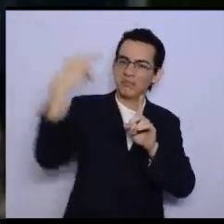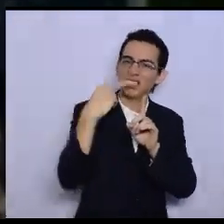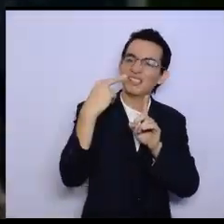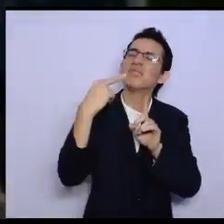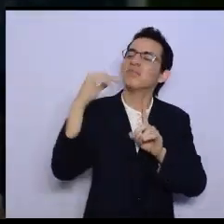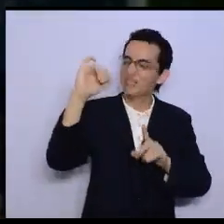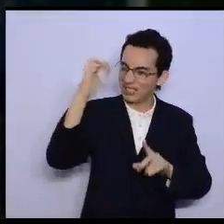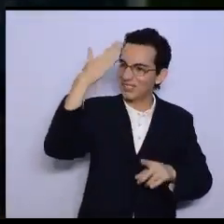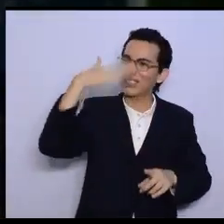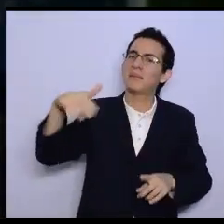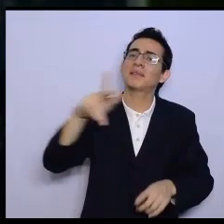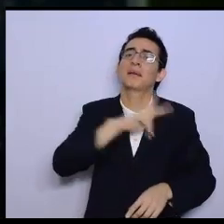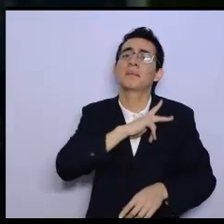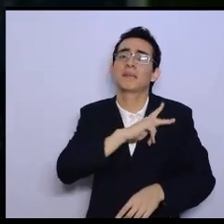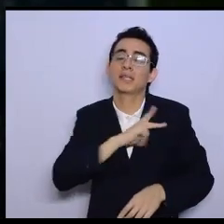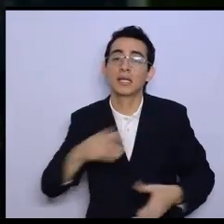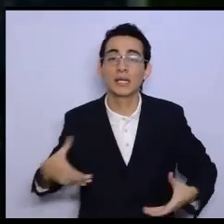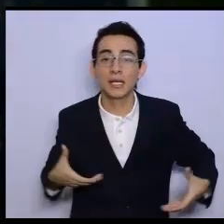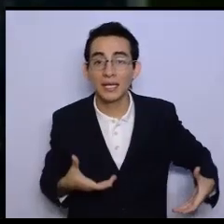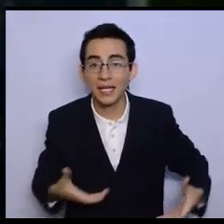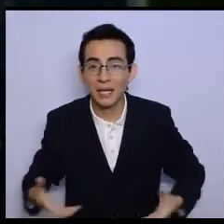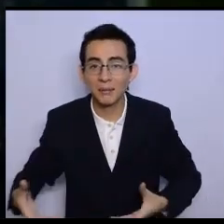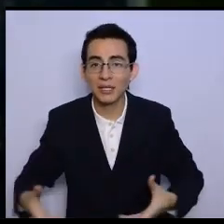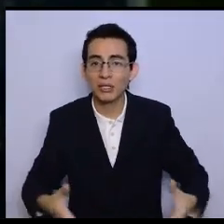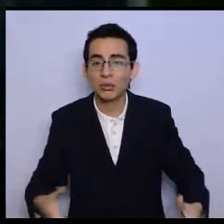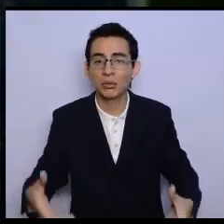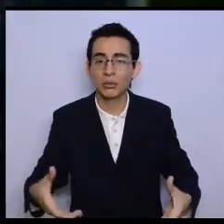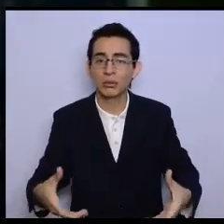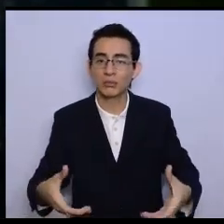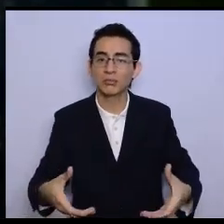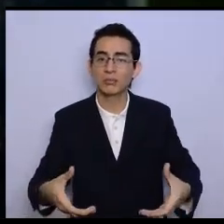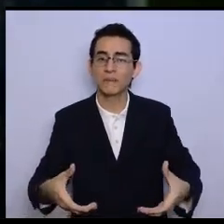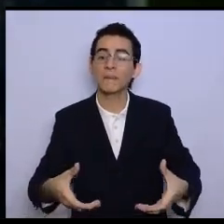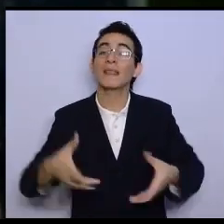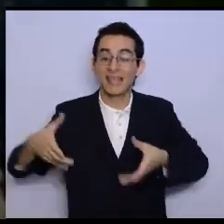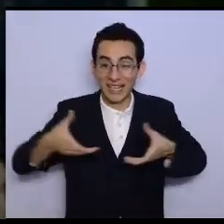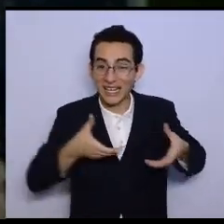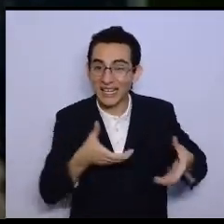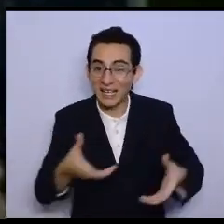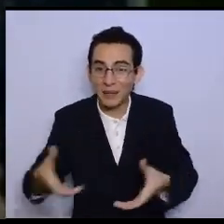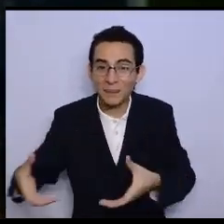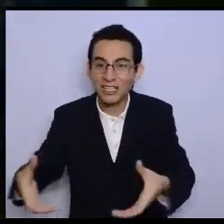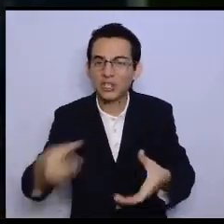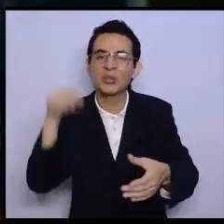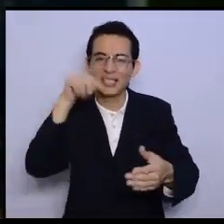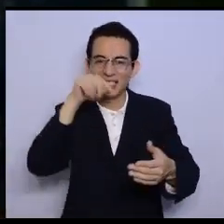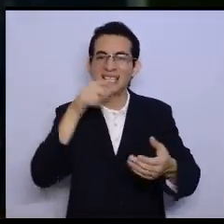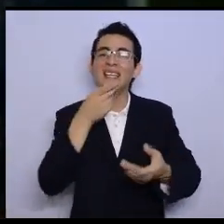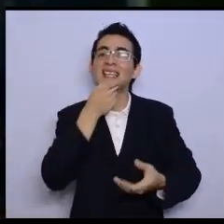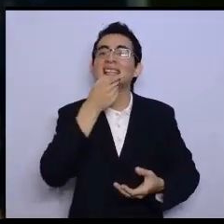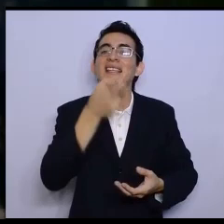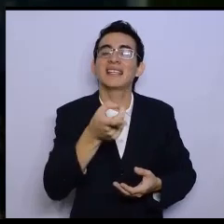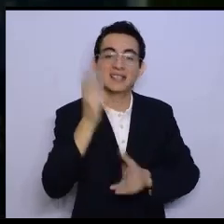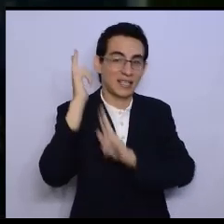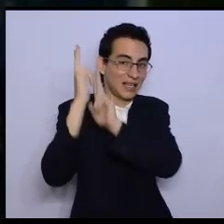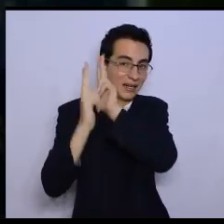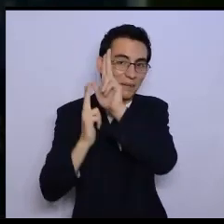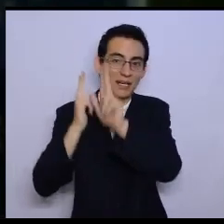camino. Él ve mi camino. Camino aquí en el hebreo,